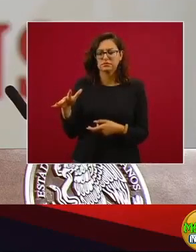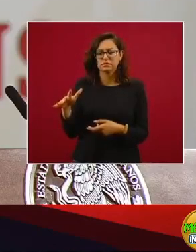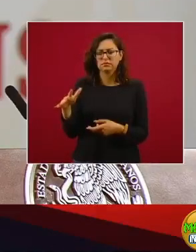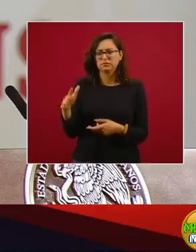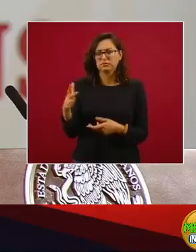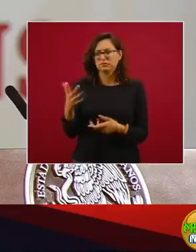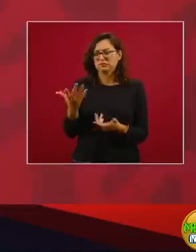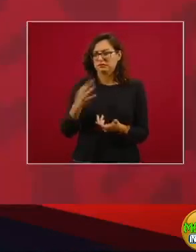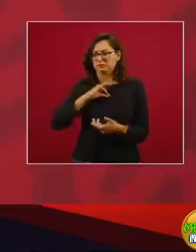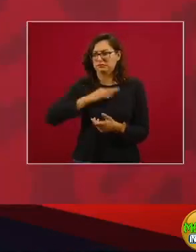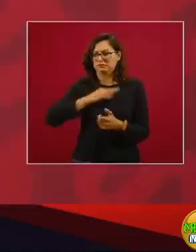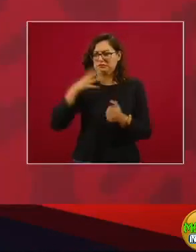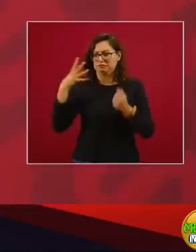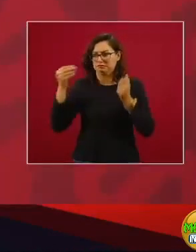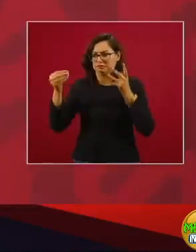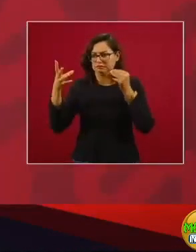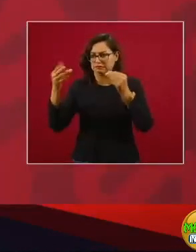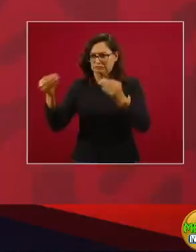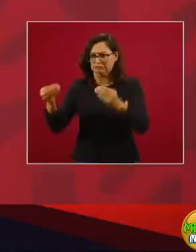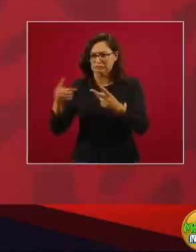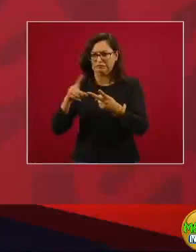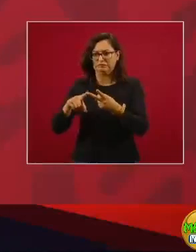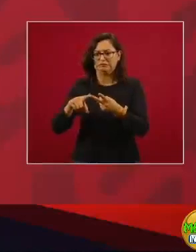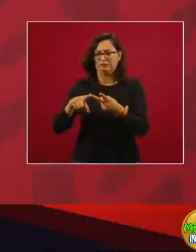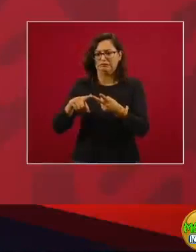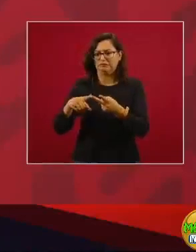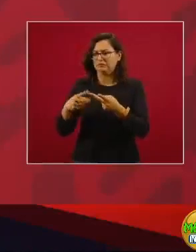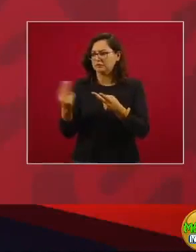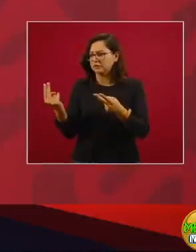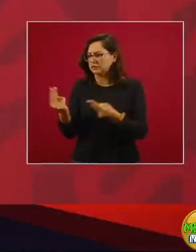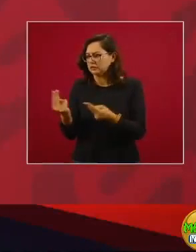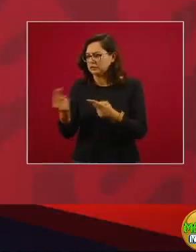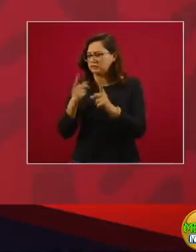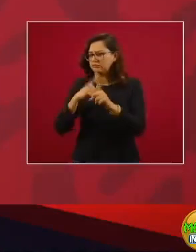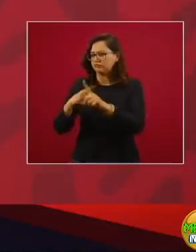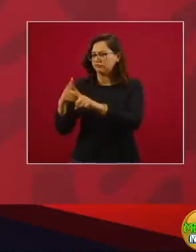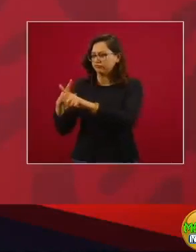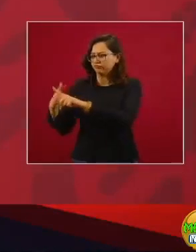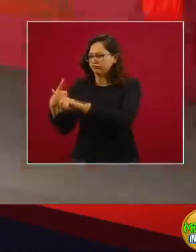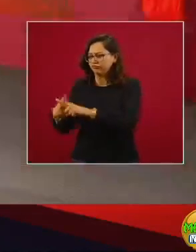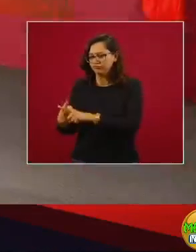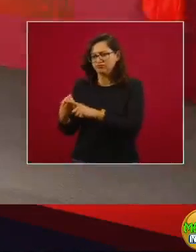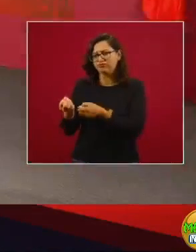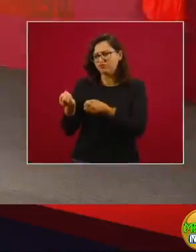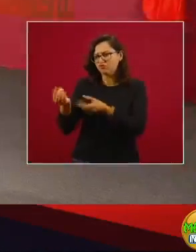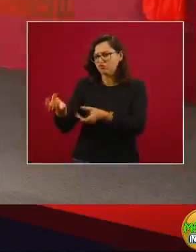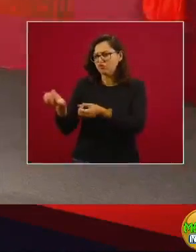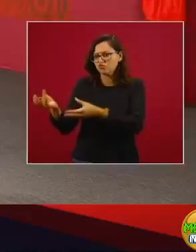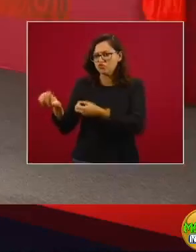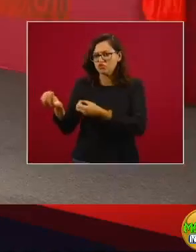la emergencia sanitaria y para las necesidades de la gente.